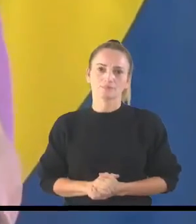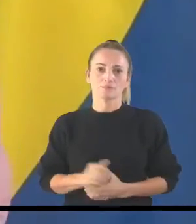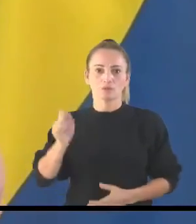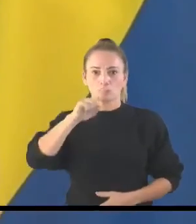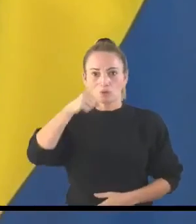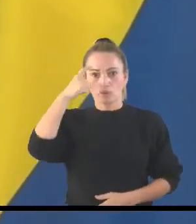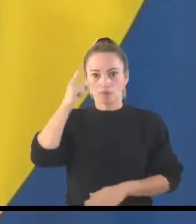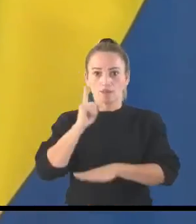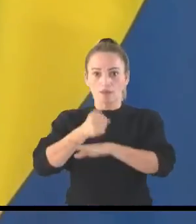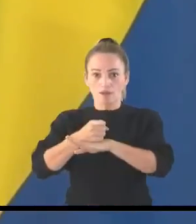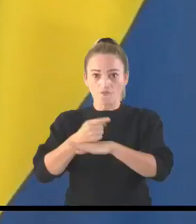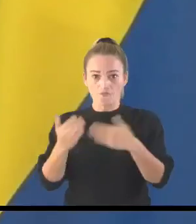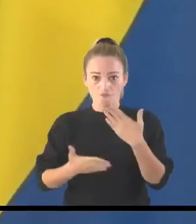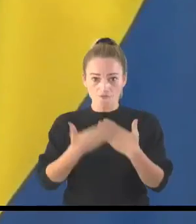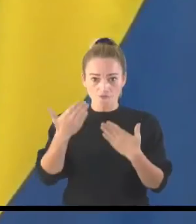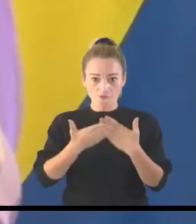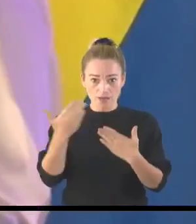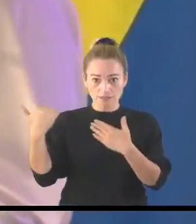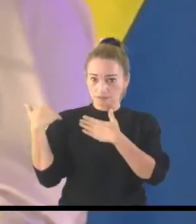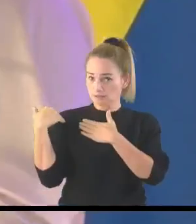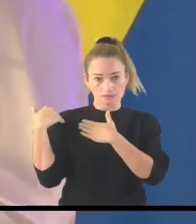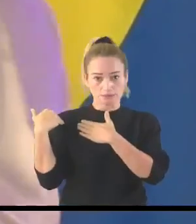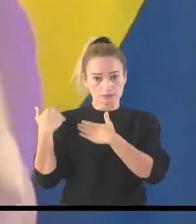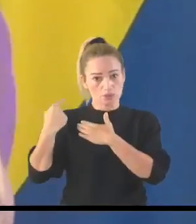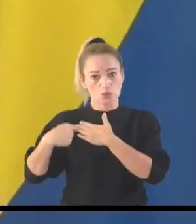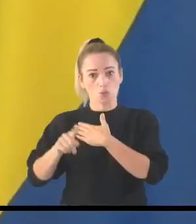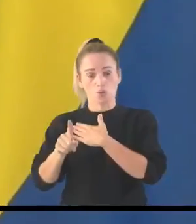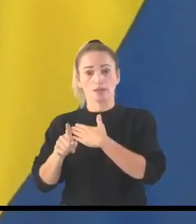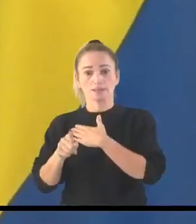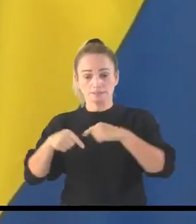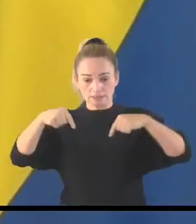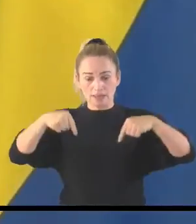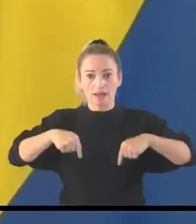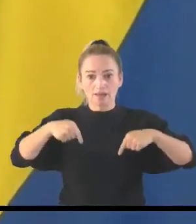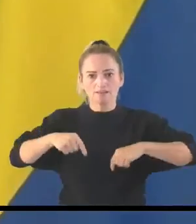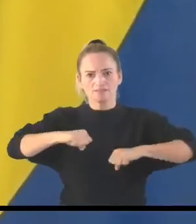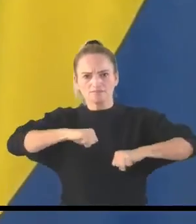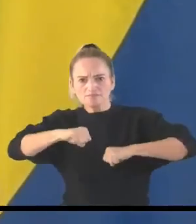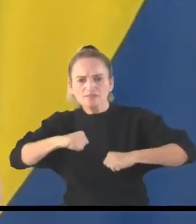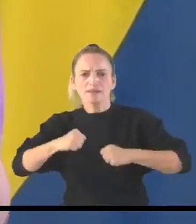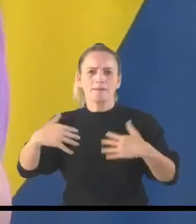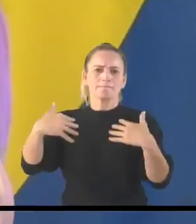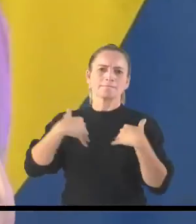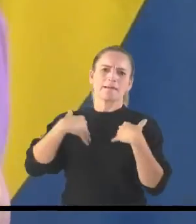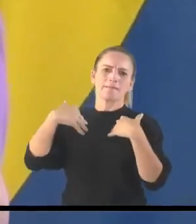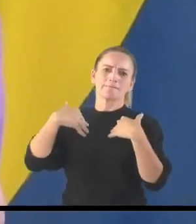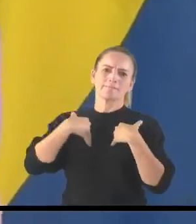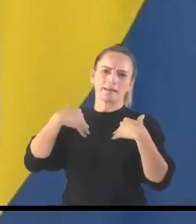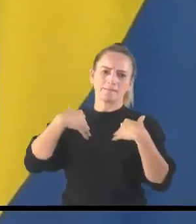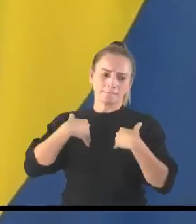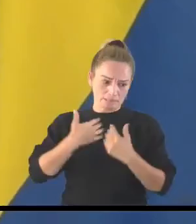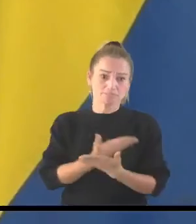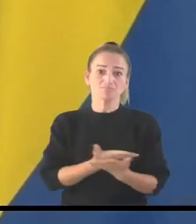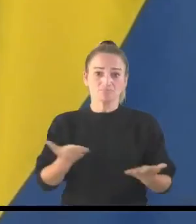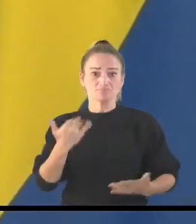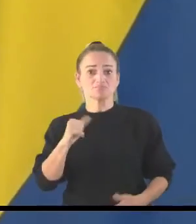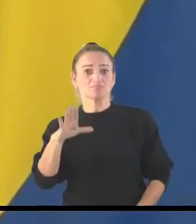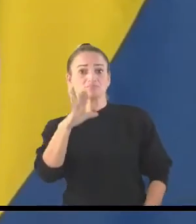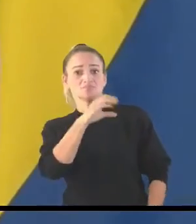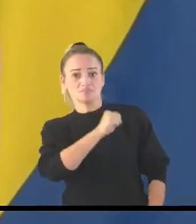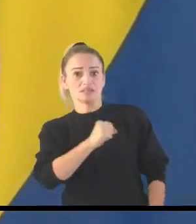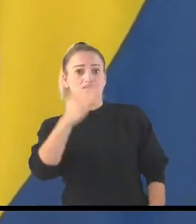Gobernar no es una tarea fácil. Quienes estamos aquí y hemos sido víctimas y sabemos lo